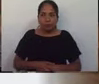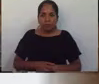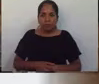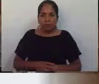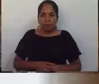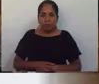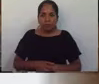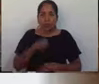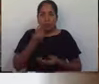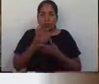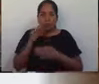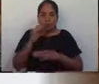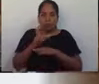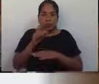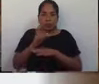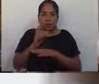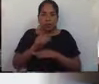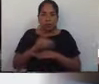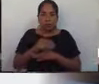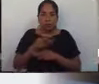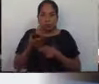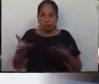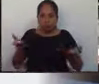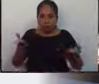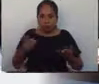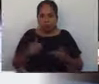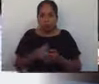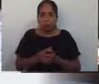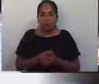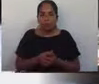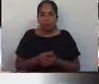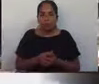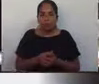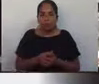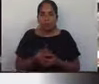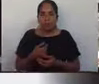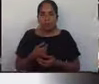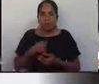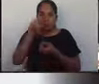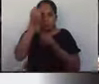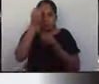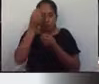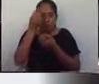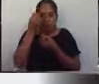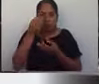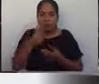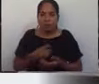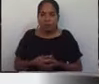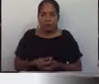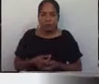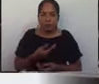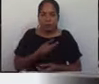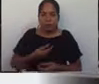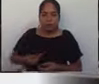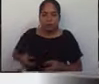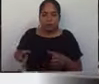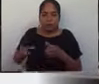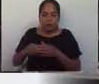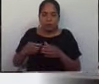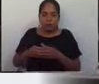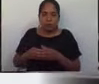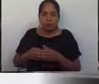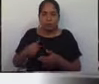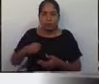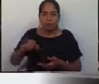Alcalde, buenas tardes. Por su intermedio, a todos los colegas regidores, básicamente para informar, como presidente de la Comisión